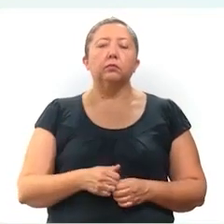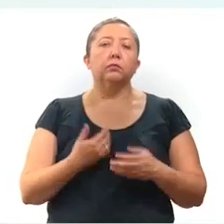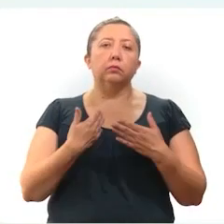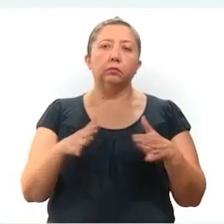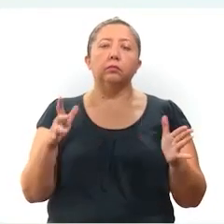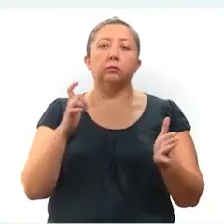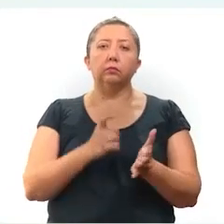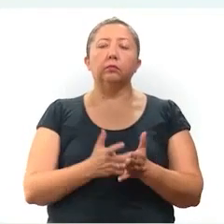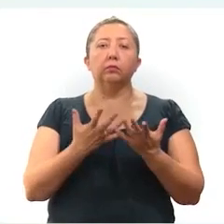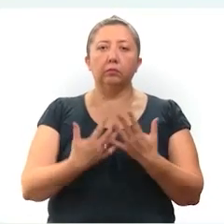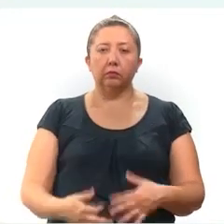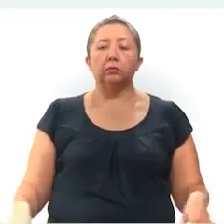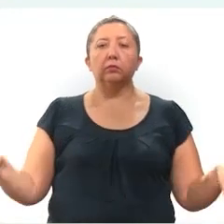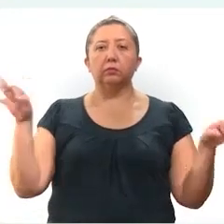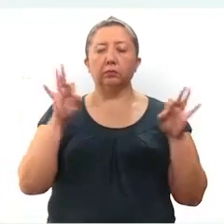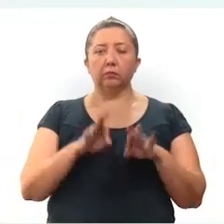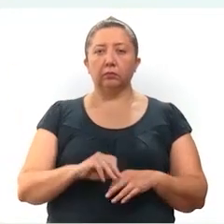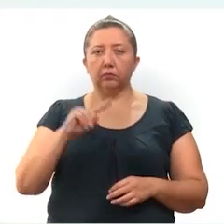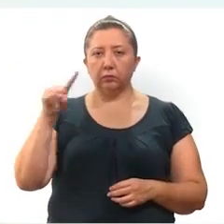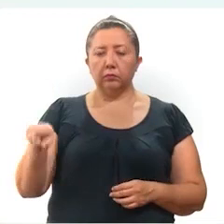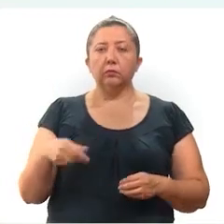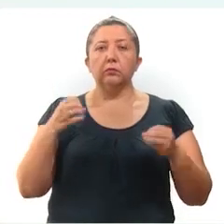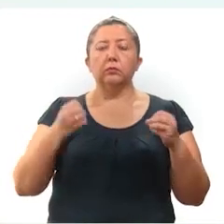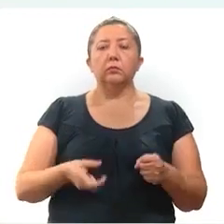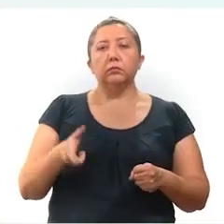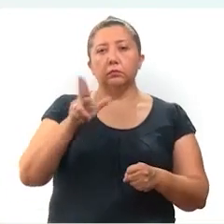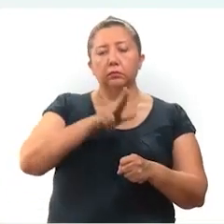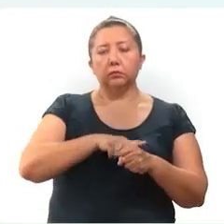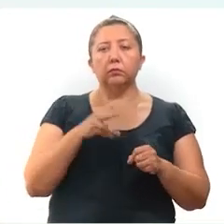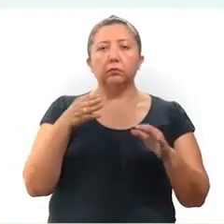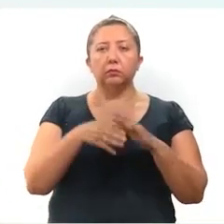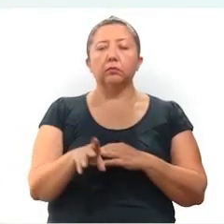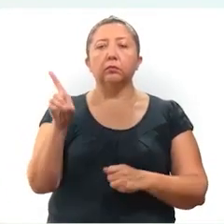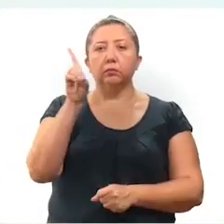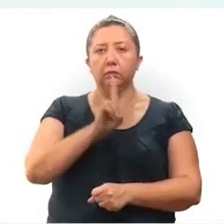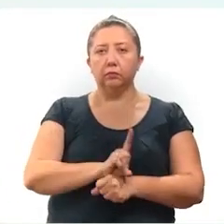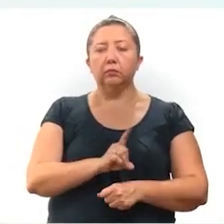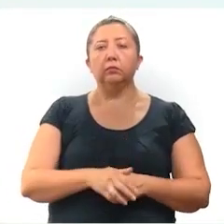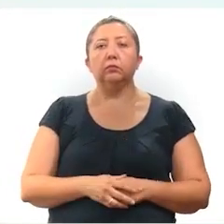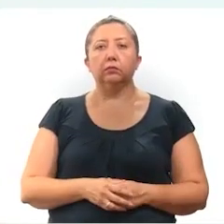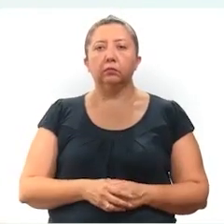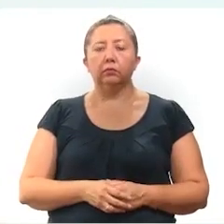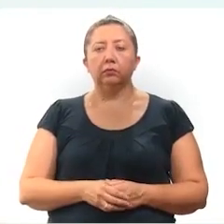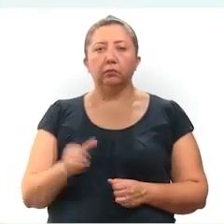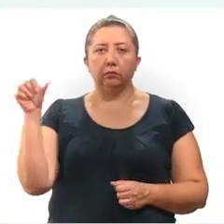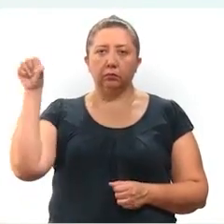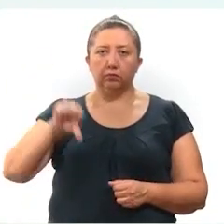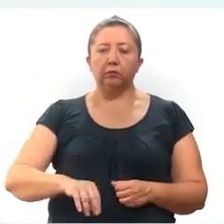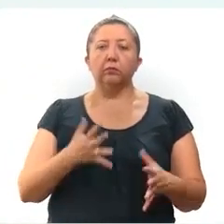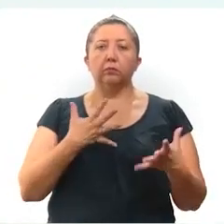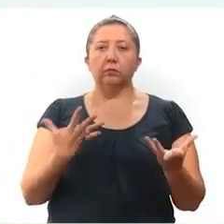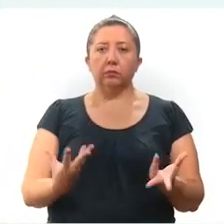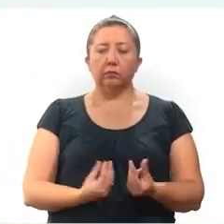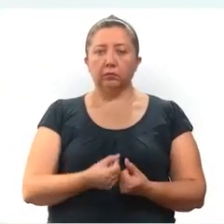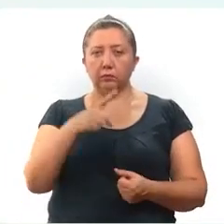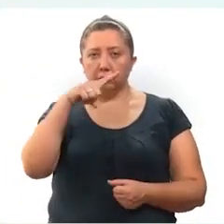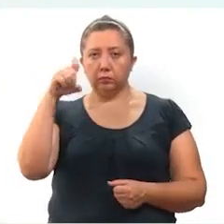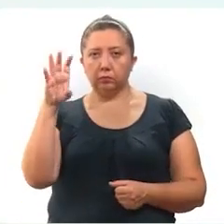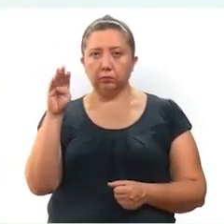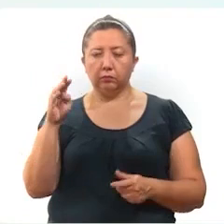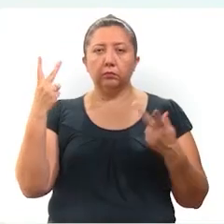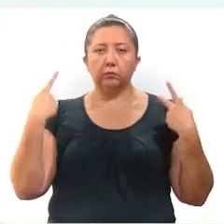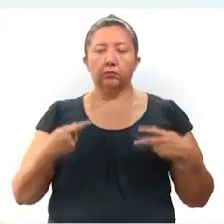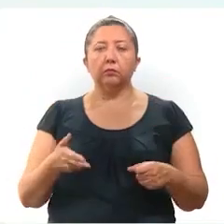señalado, en la reapertura económica los datos más importantes son la ocupación hospitalaria y los ingresos diarios. El día de hoy tenemos